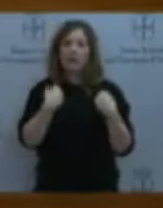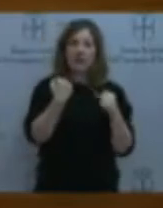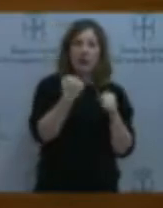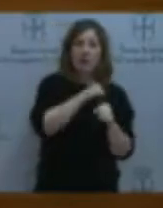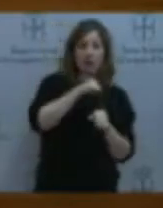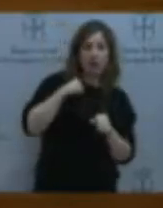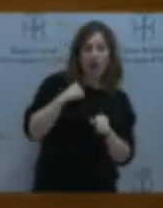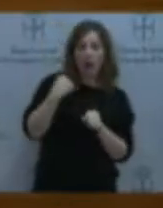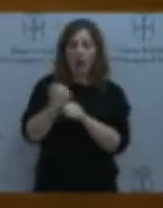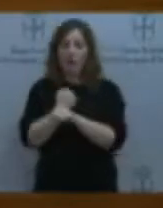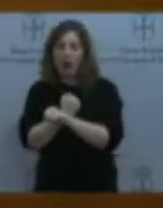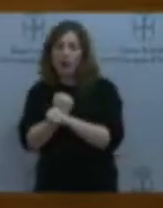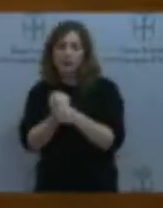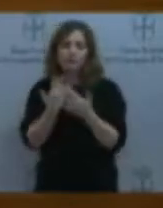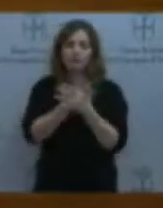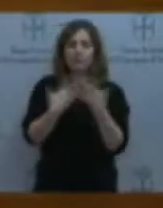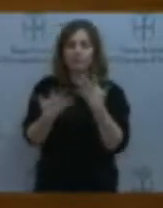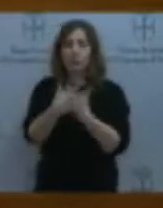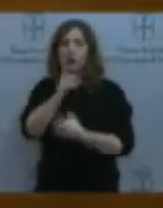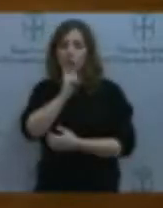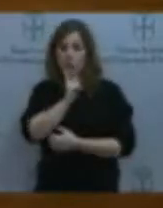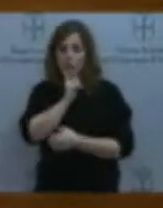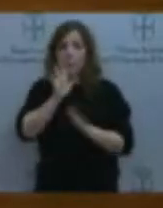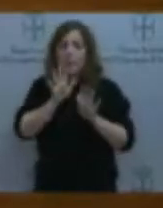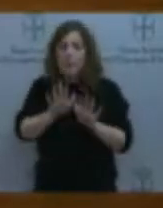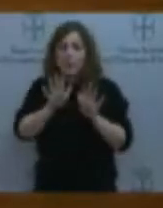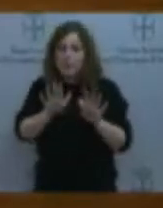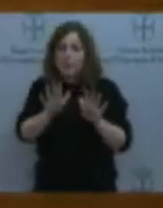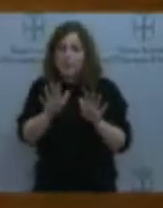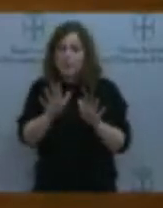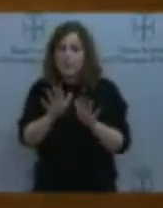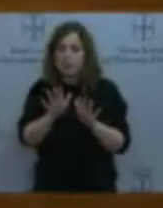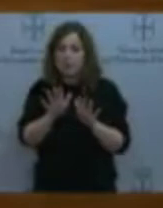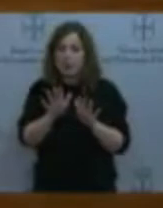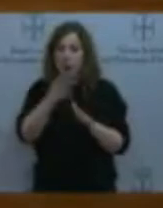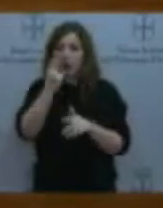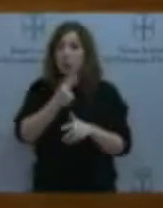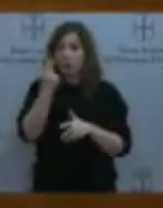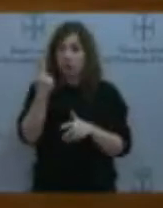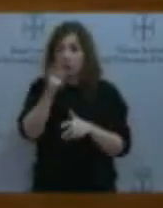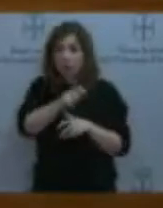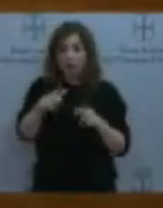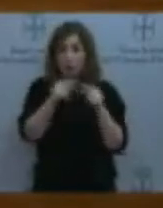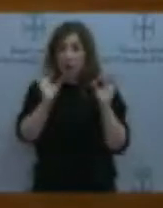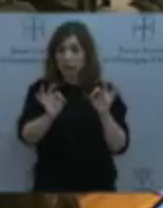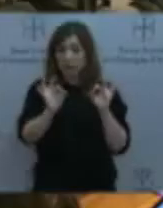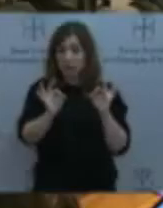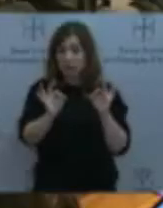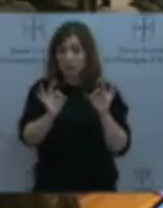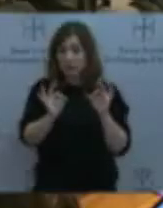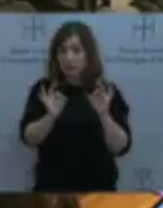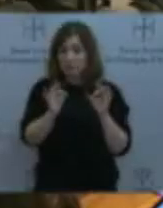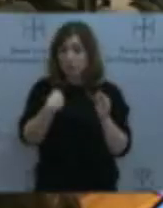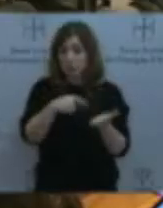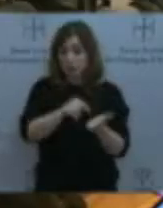personal, laboral, familiar, pero ¿tienen o no ese compromiso con los asturianos y las asturianas? Esa es la cuestión que sigue sin